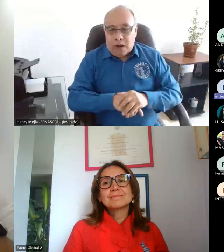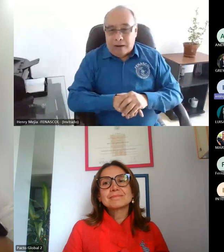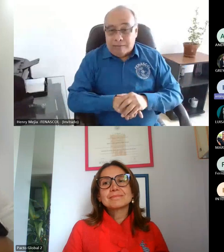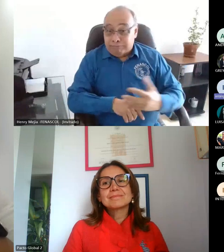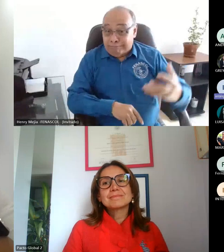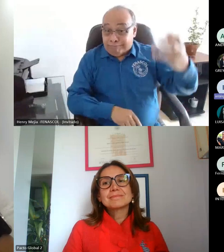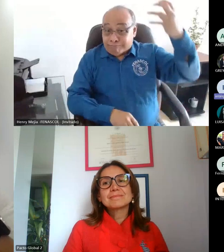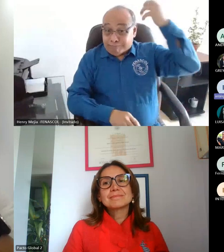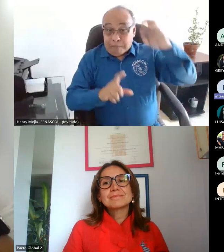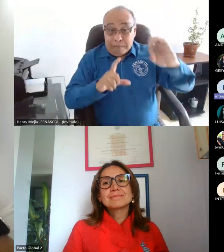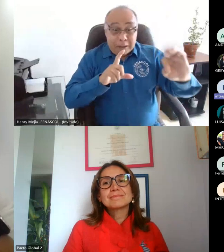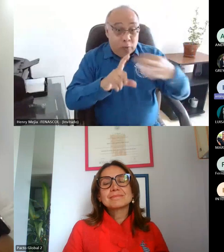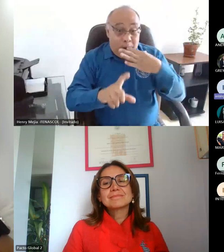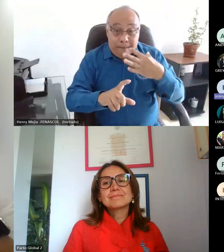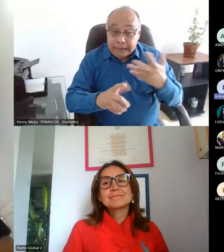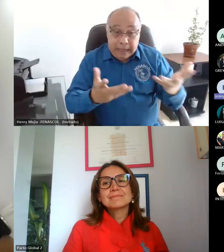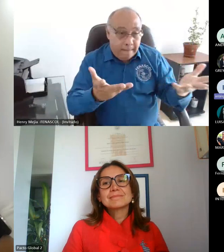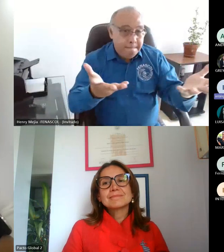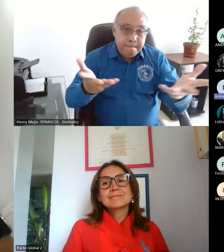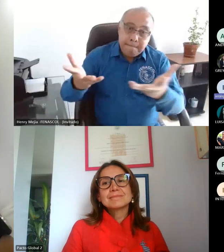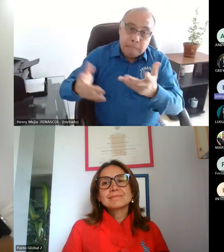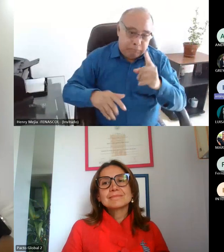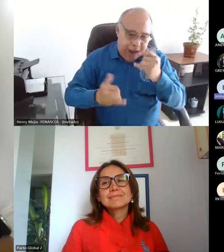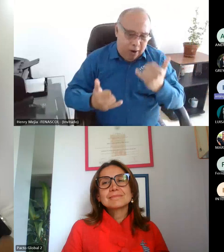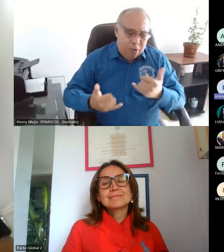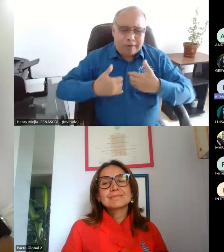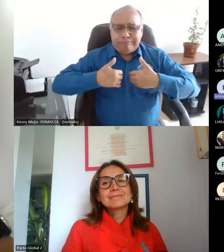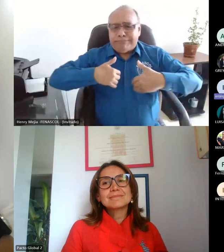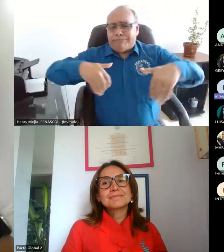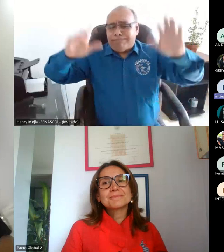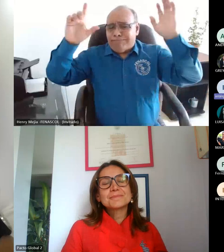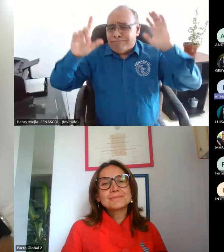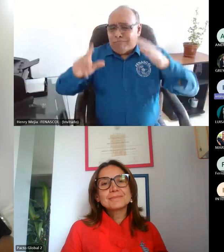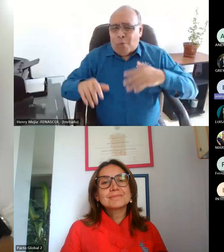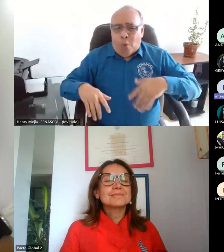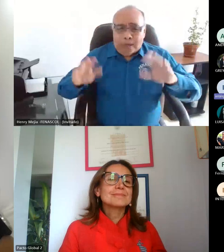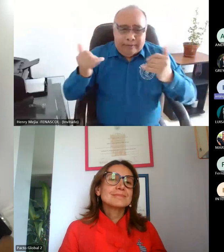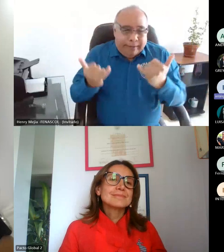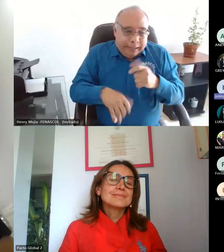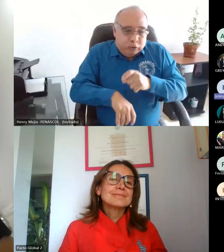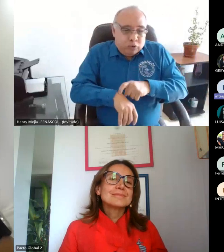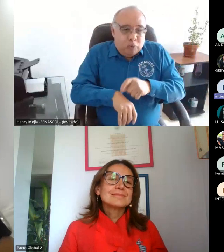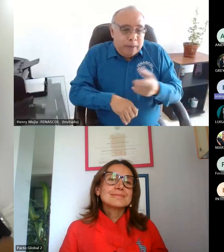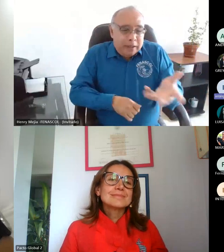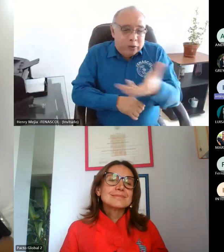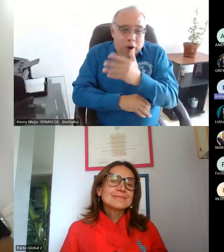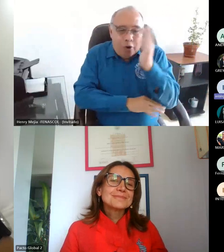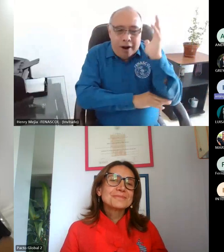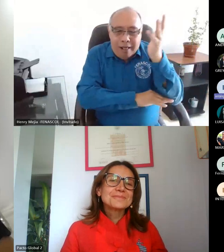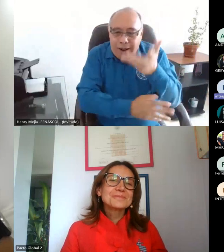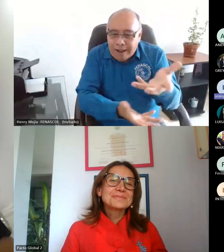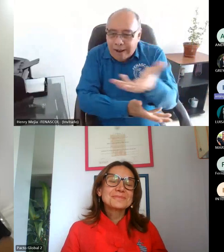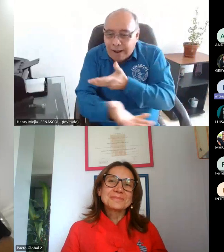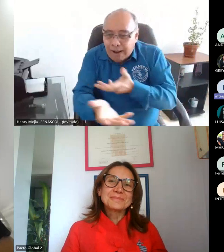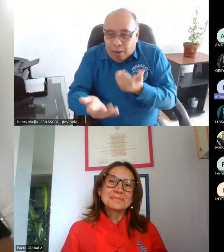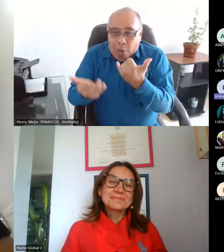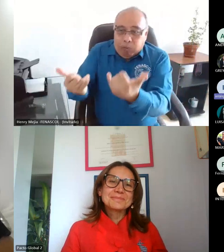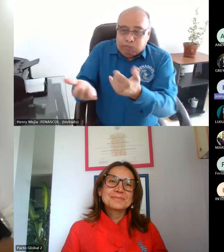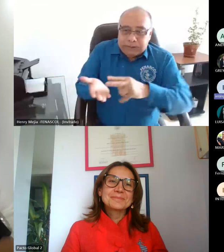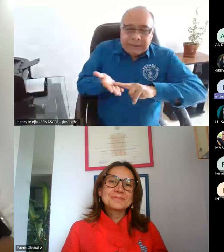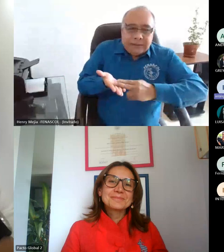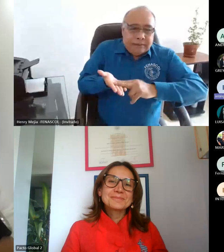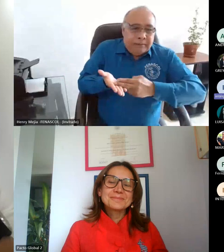tenemos servicios de interpretaciones virtuales porque somos conscientes de que la tecnología nos ha apoyado para eso anteriormente era imposible